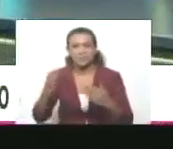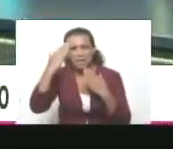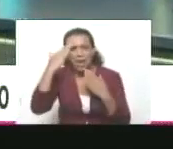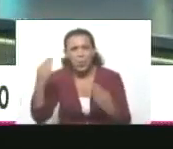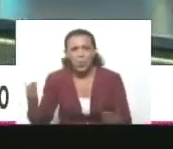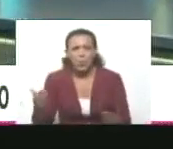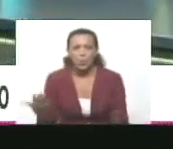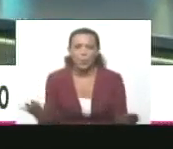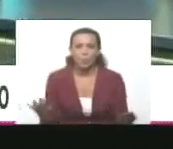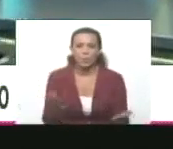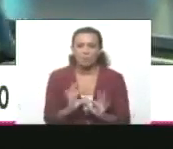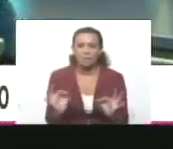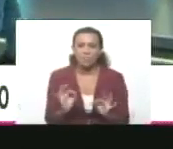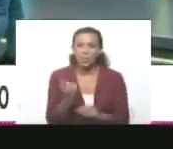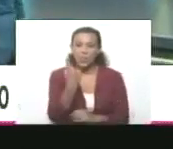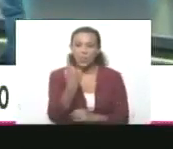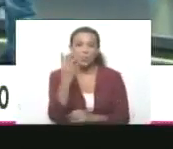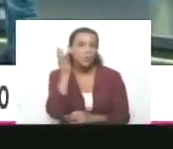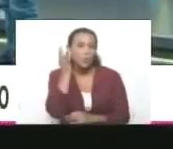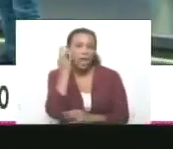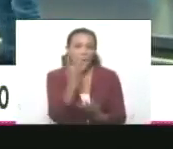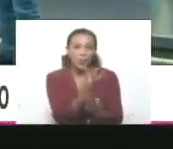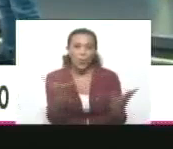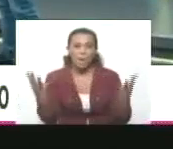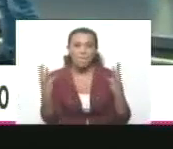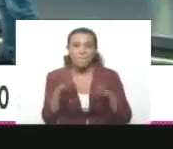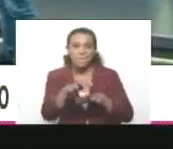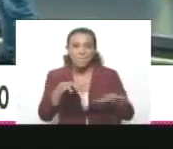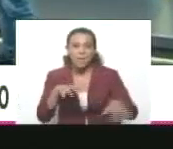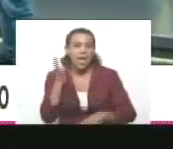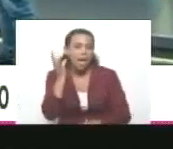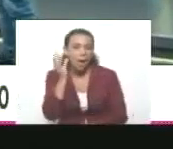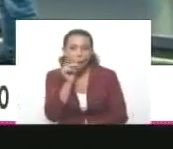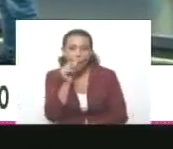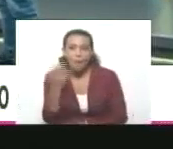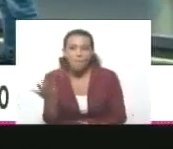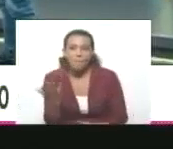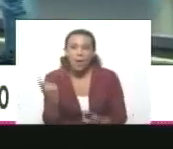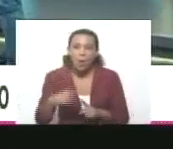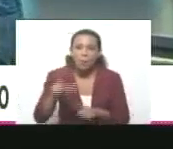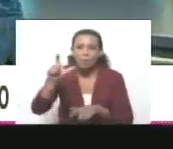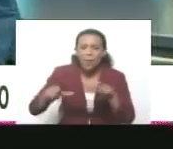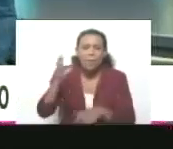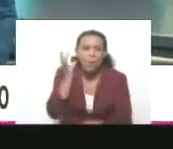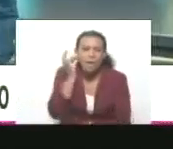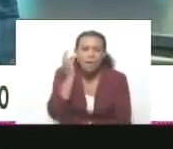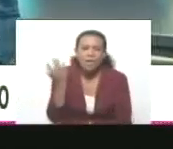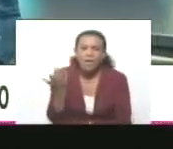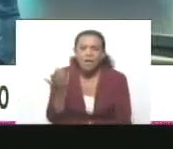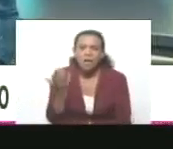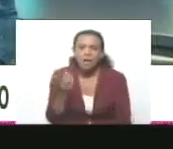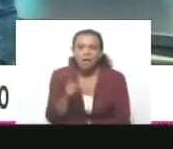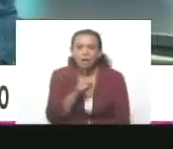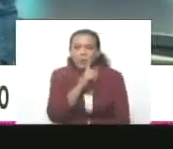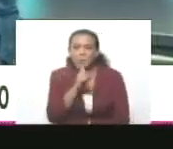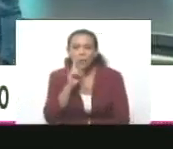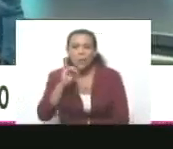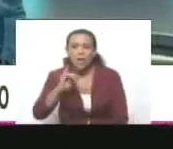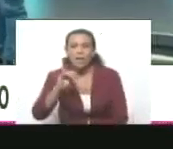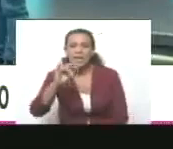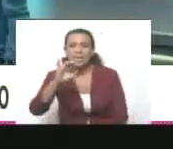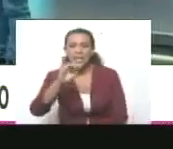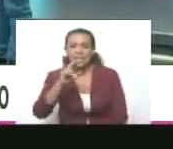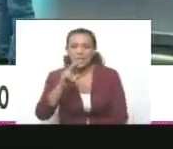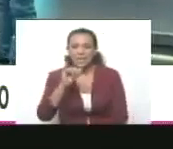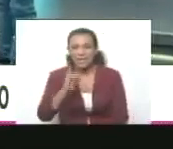un poco de mujer y nada más hay una mujer. ¿No vinieron las otras? Ah, tú eres Iri Chacón. ¿Te